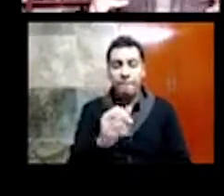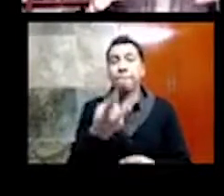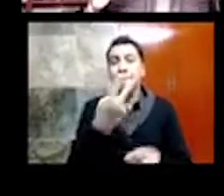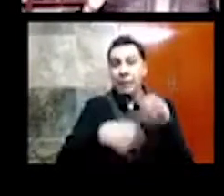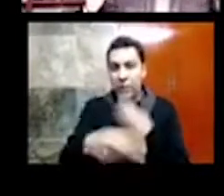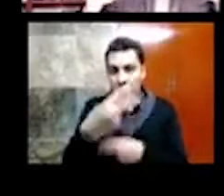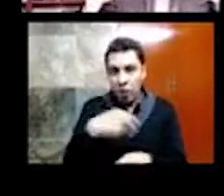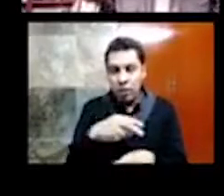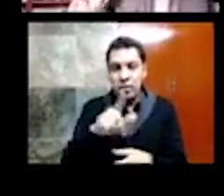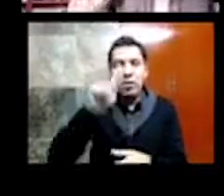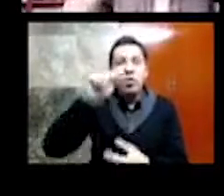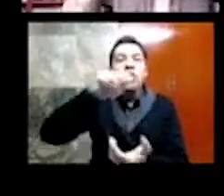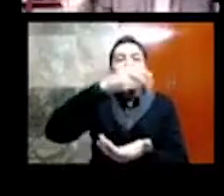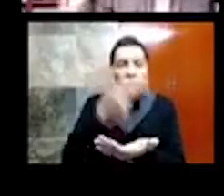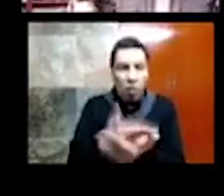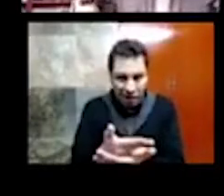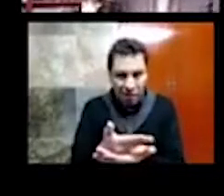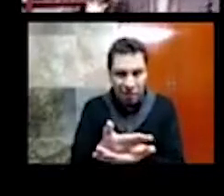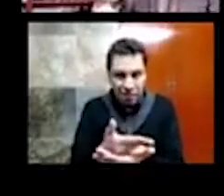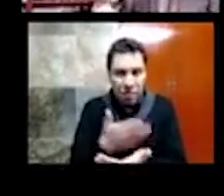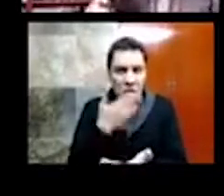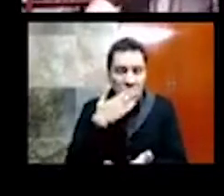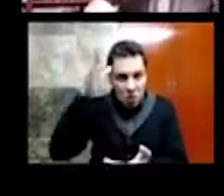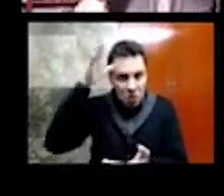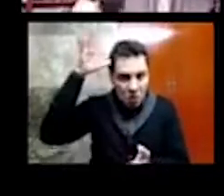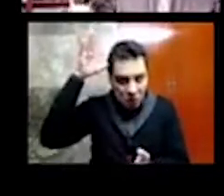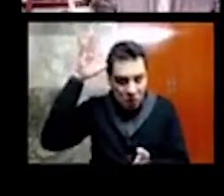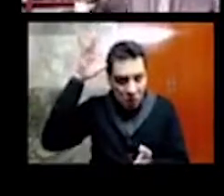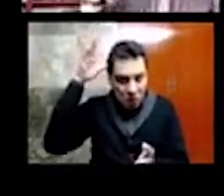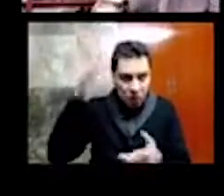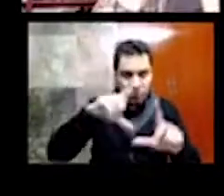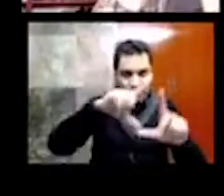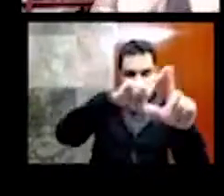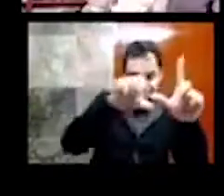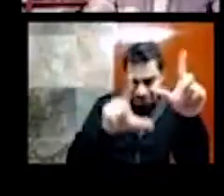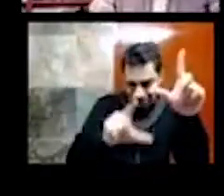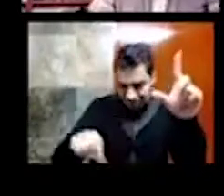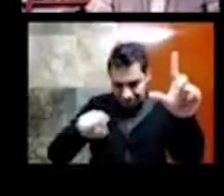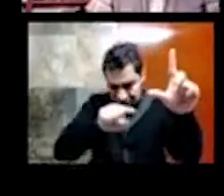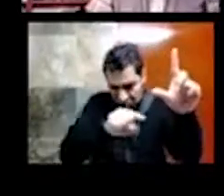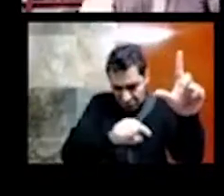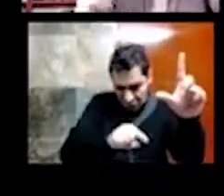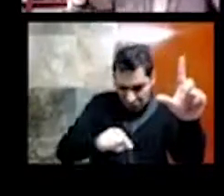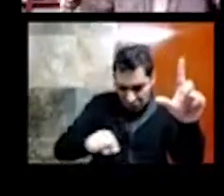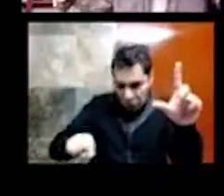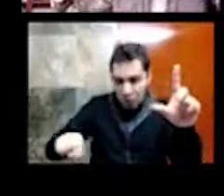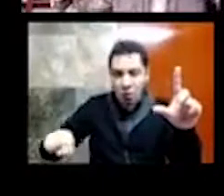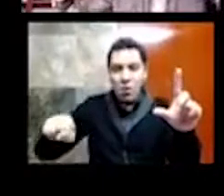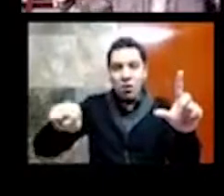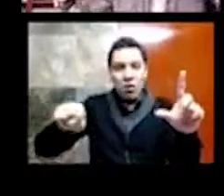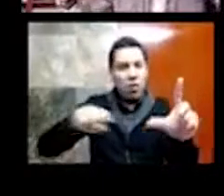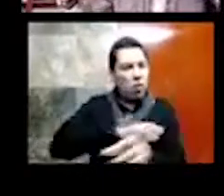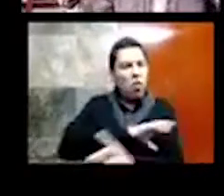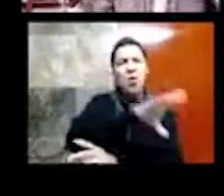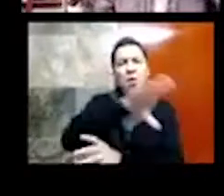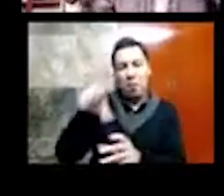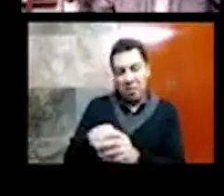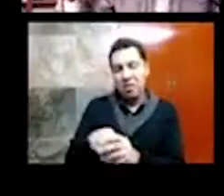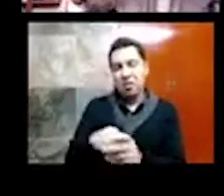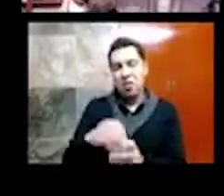fuerza expresiva de las estructuras rodeando una plaza que te están dando la